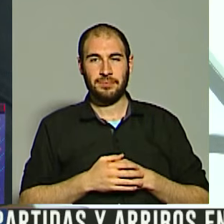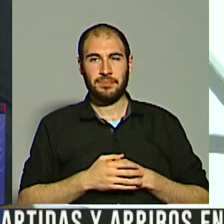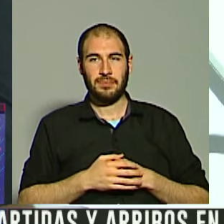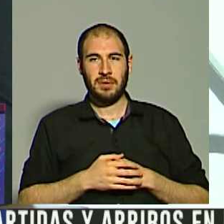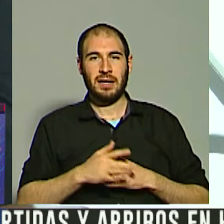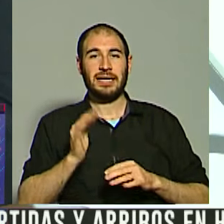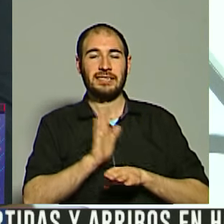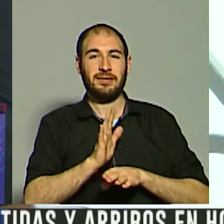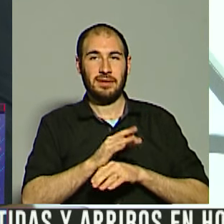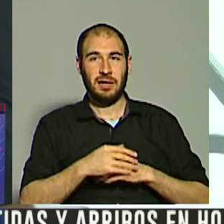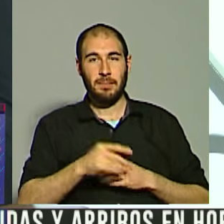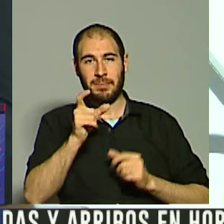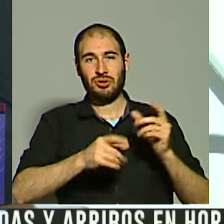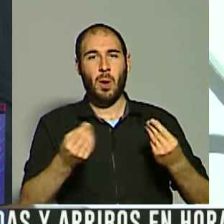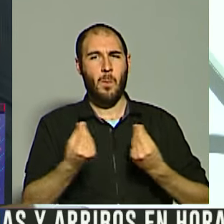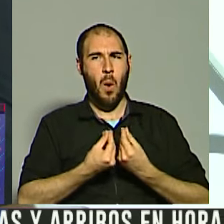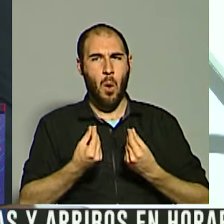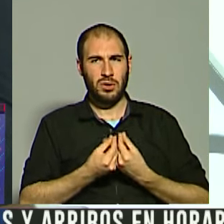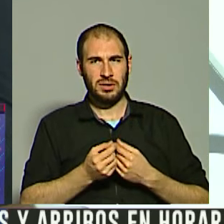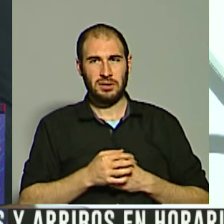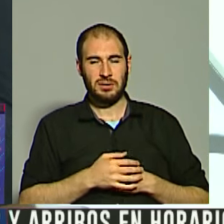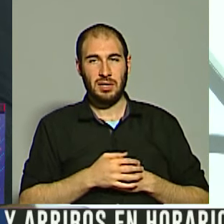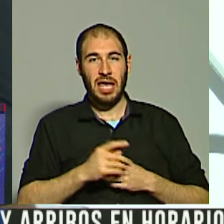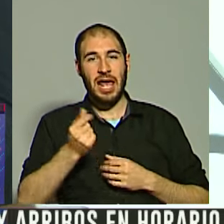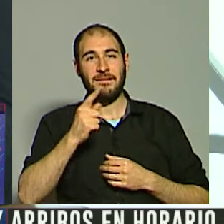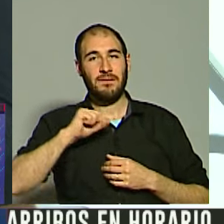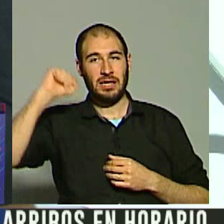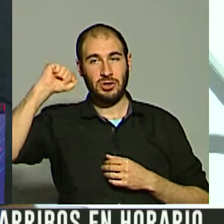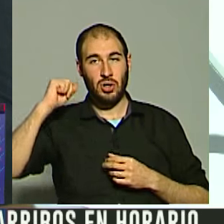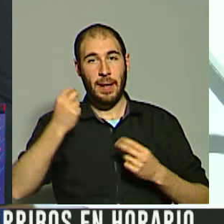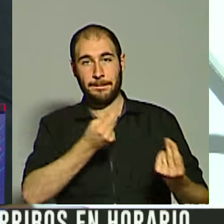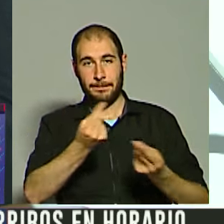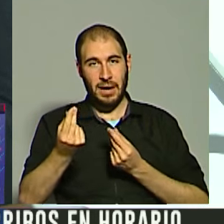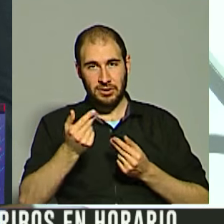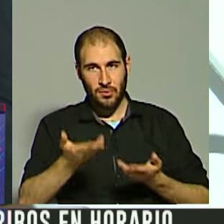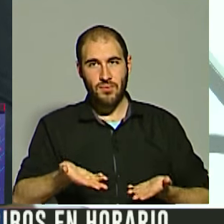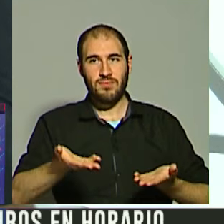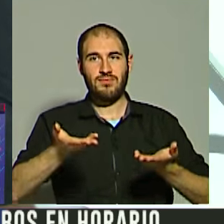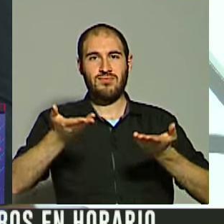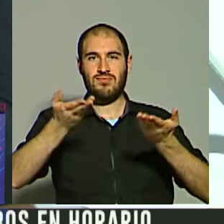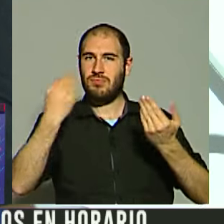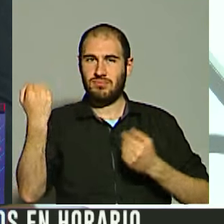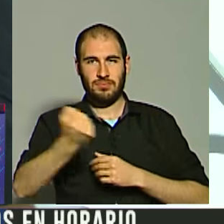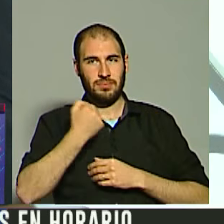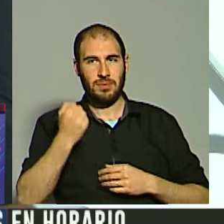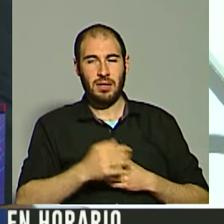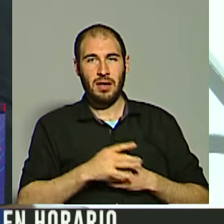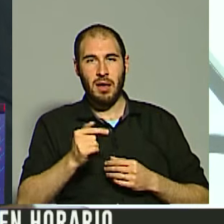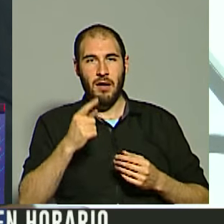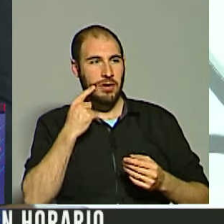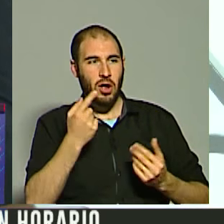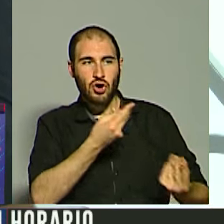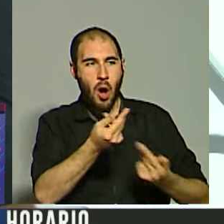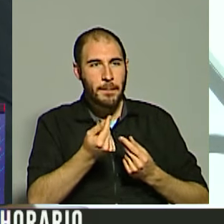cual implica que hay mucha gente que, teniendo en cuenta que la inflación y los precios están subiendo de manera importante, buscan un